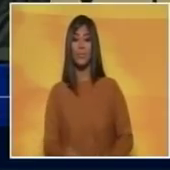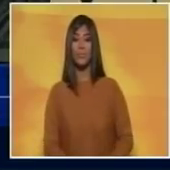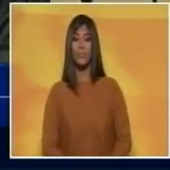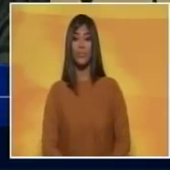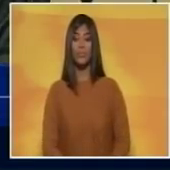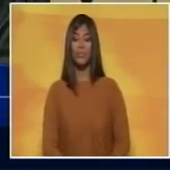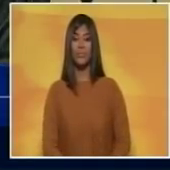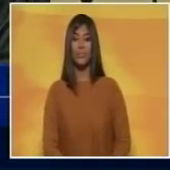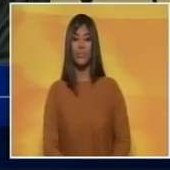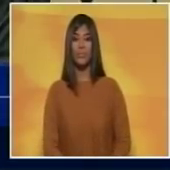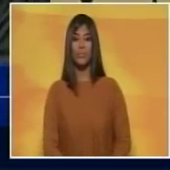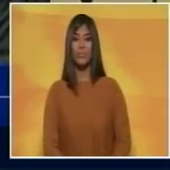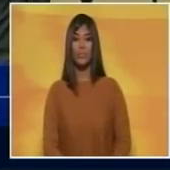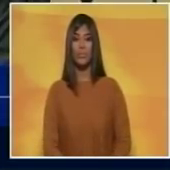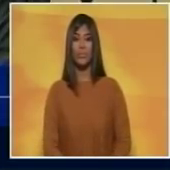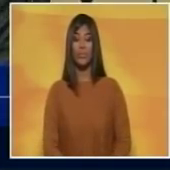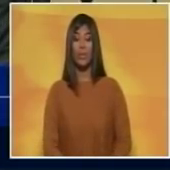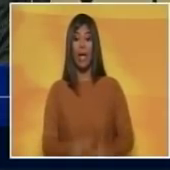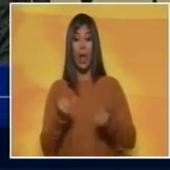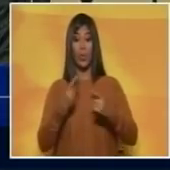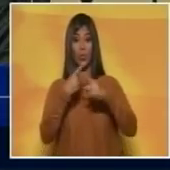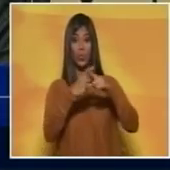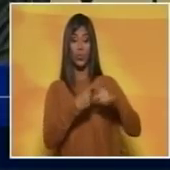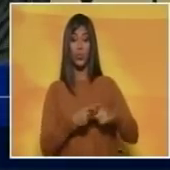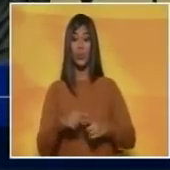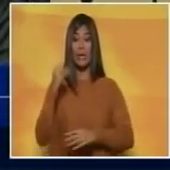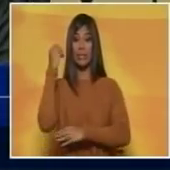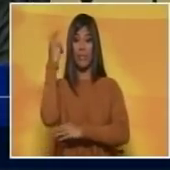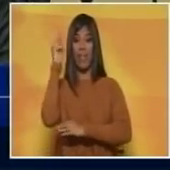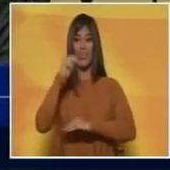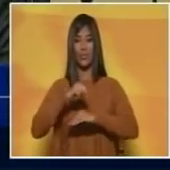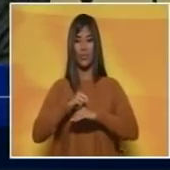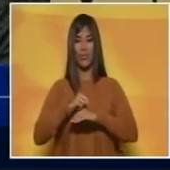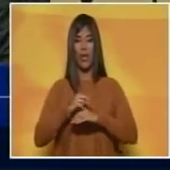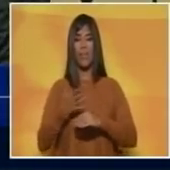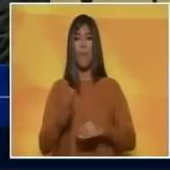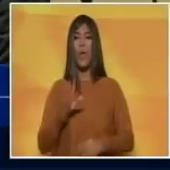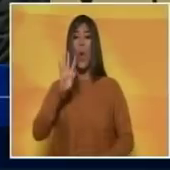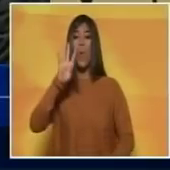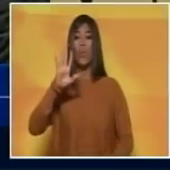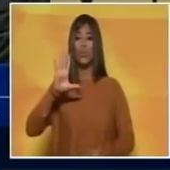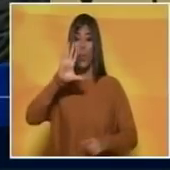índice nacional de precios al consumidor de la Asamblea Nacional es de